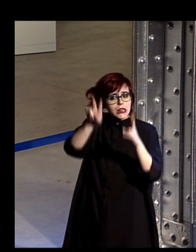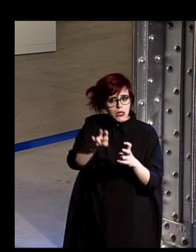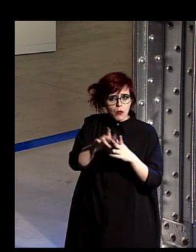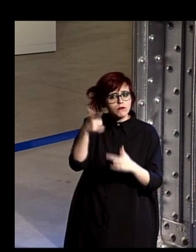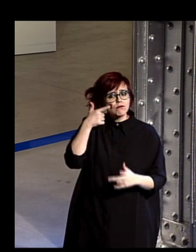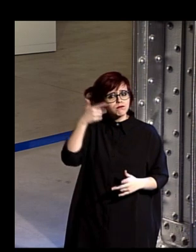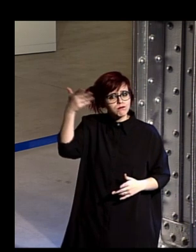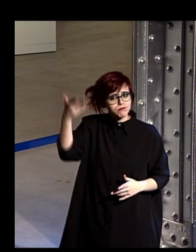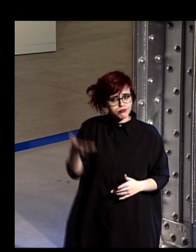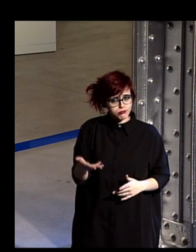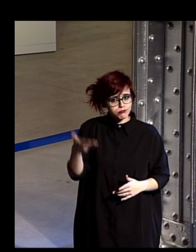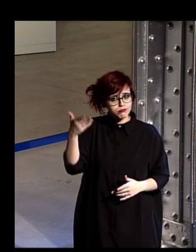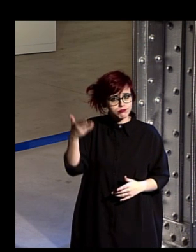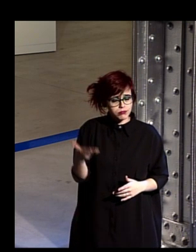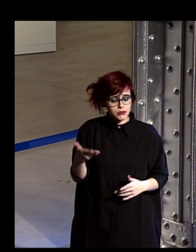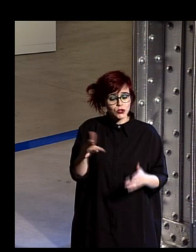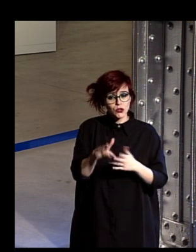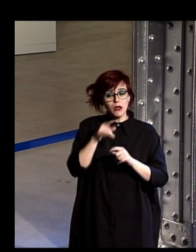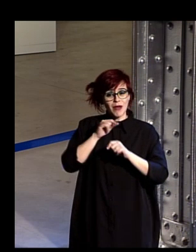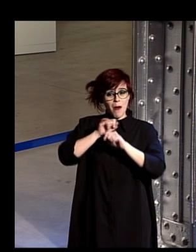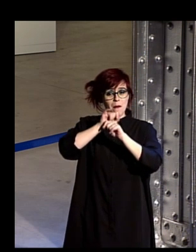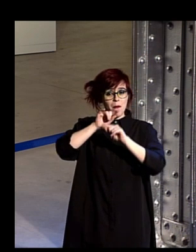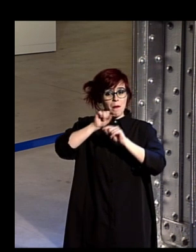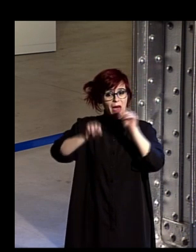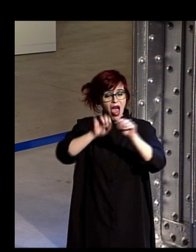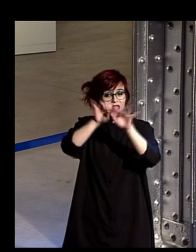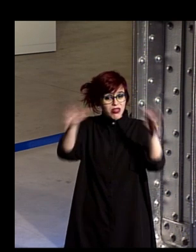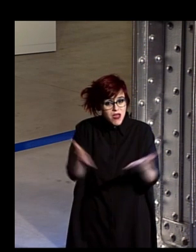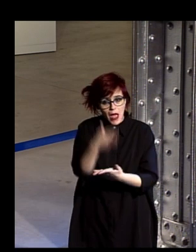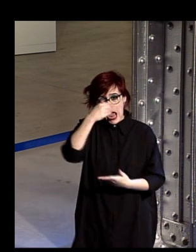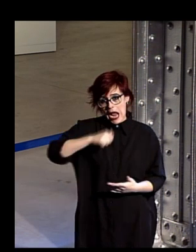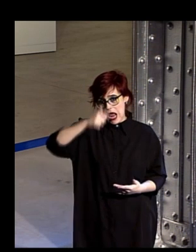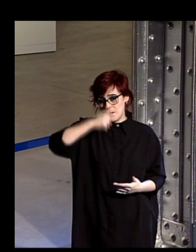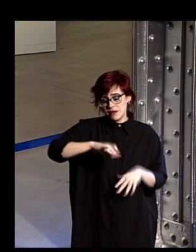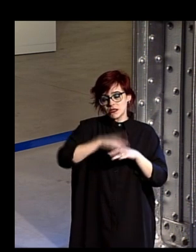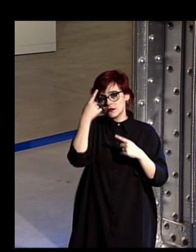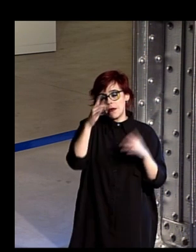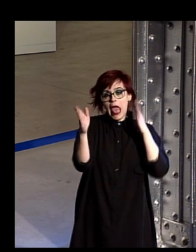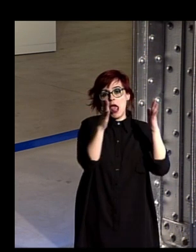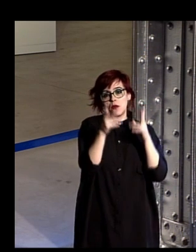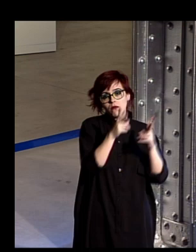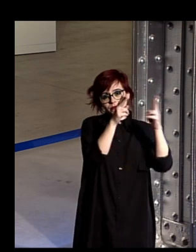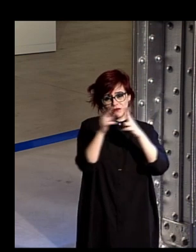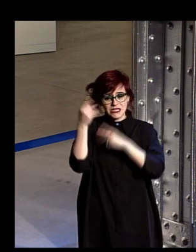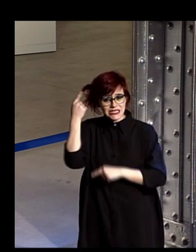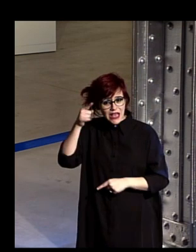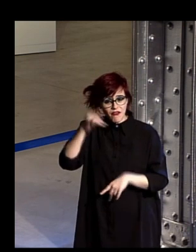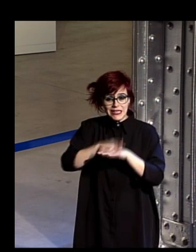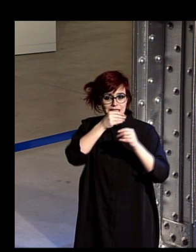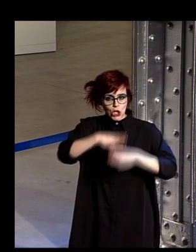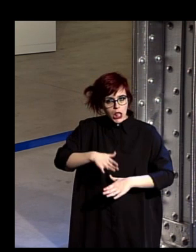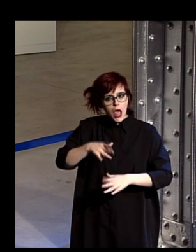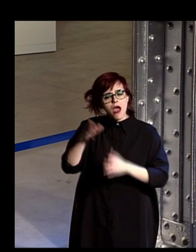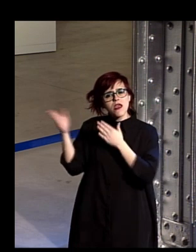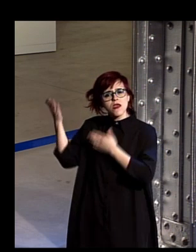muy relevantes. Existen pandemias, como sabéis, por gripe. Aparte de las epidemias estacionales, ha habido 4 grandes pandemias a lo largo de la